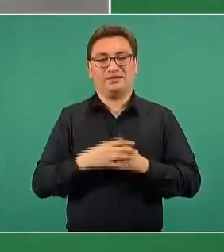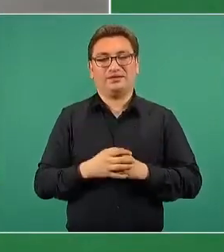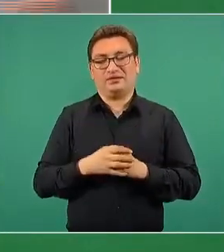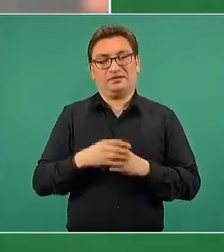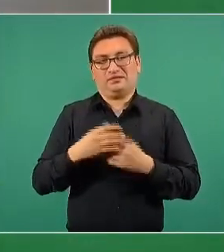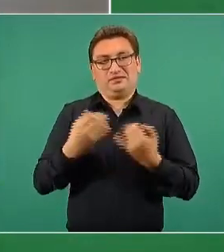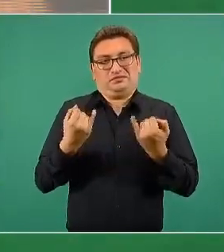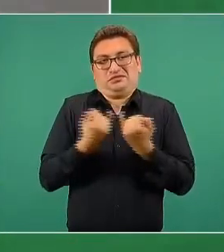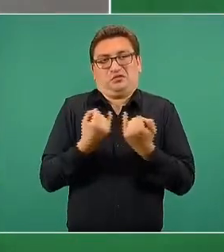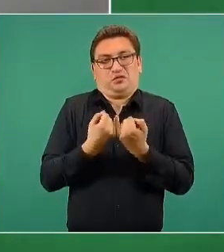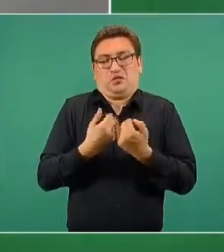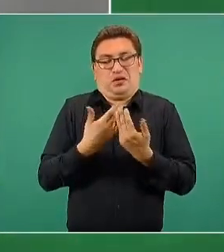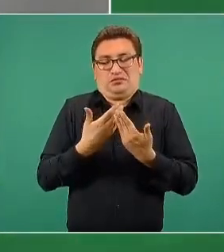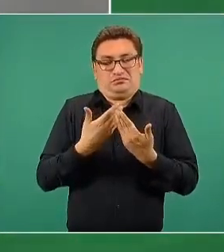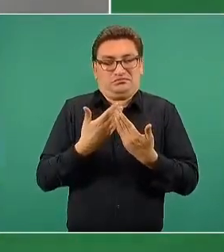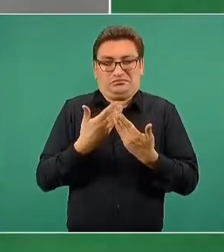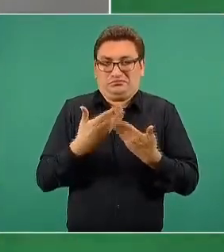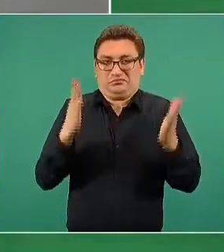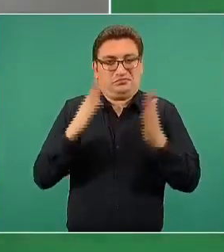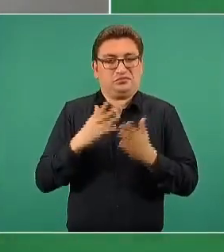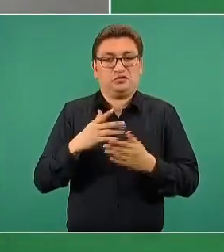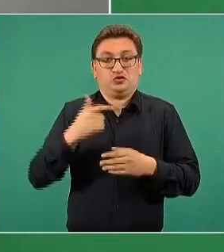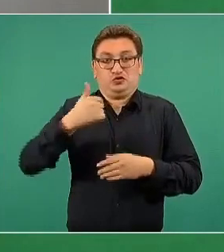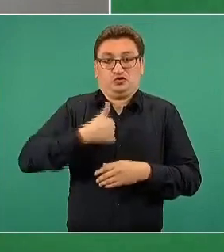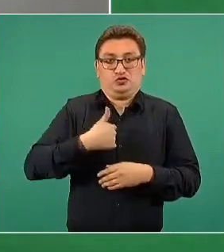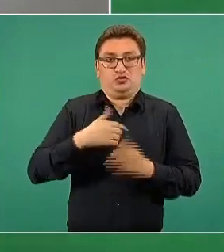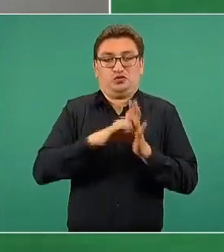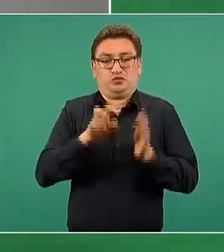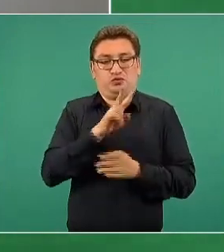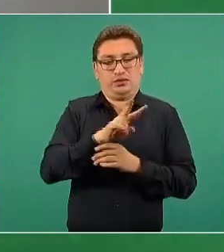más, así, abierta y honestamente, si yo leo un